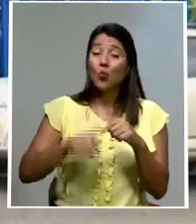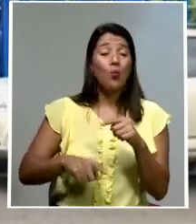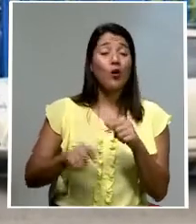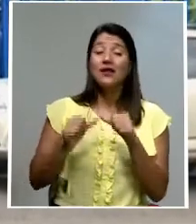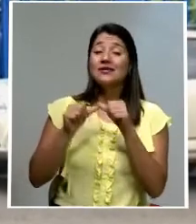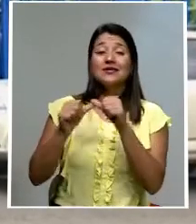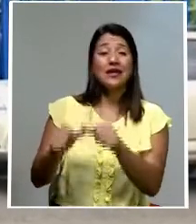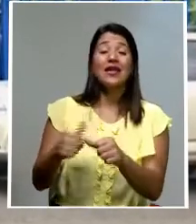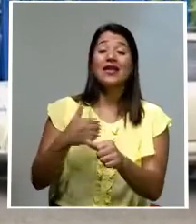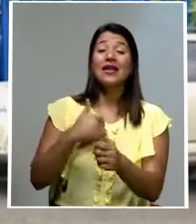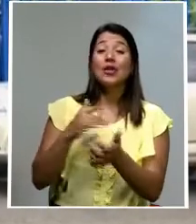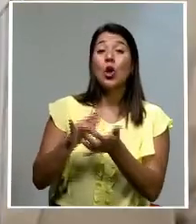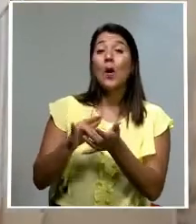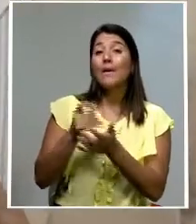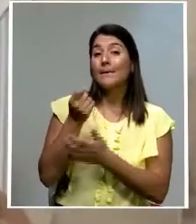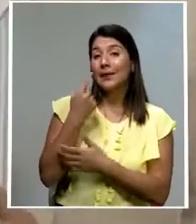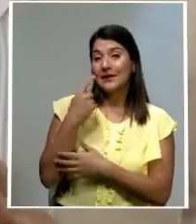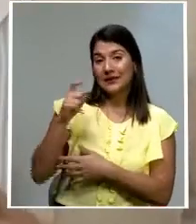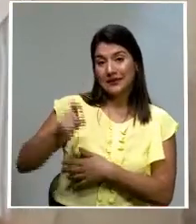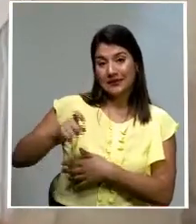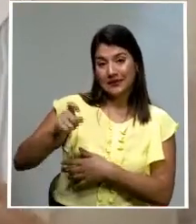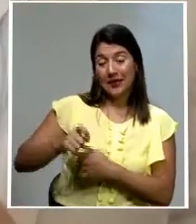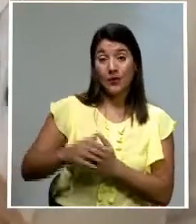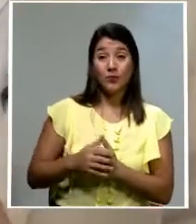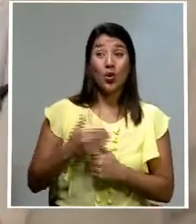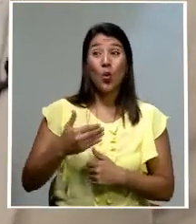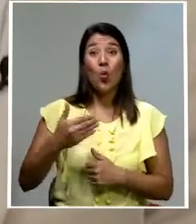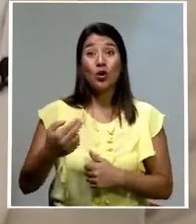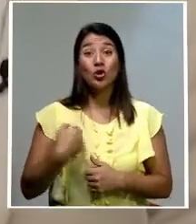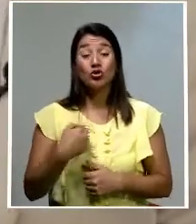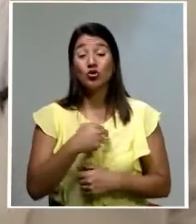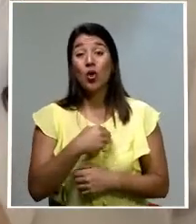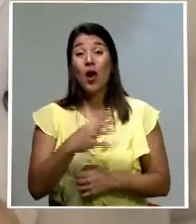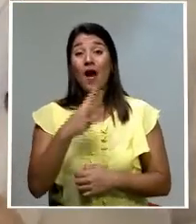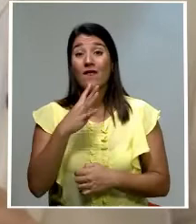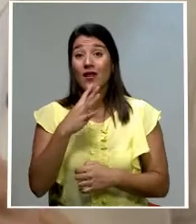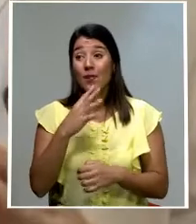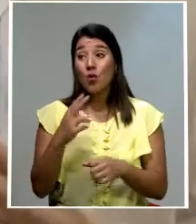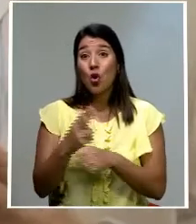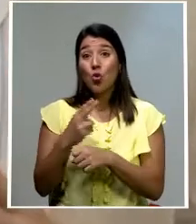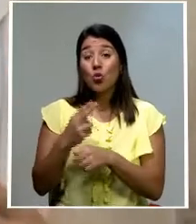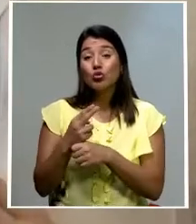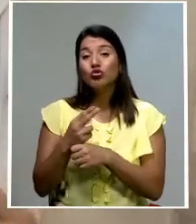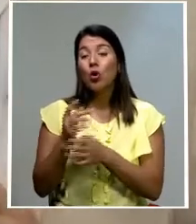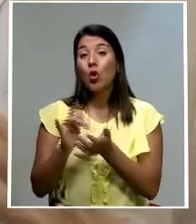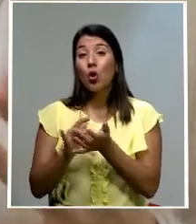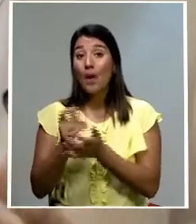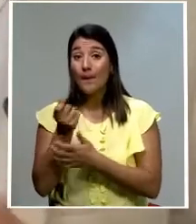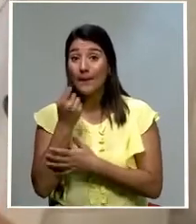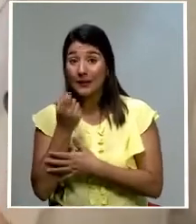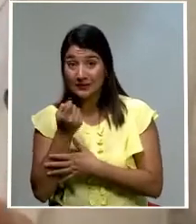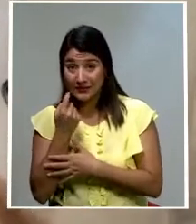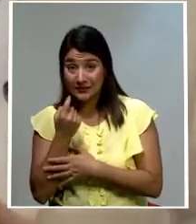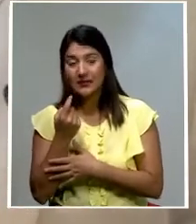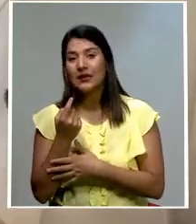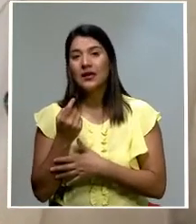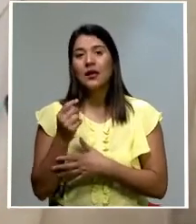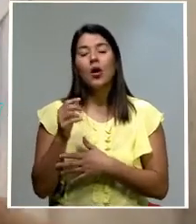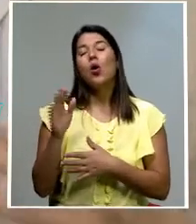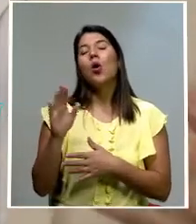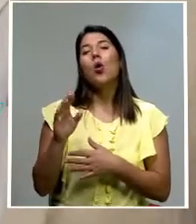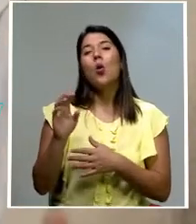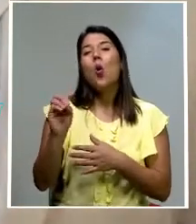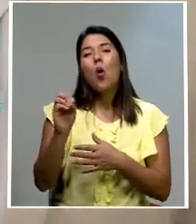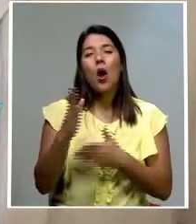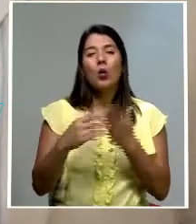con los medicamentos requeridos. Y vamos a ver, cuando hablamos de consumo de sustancias psicoactivas, vamos a ver no solamente a la persona afectada, sino a la comunidad, a la familia, ahora